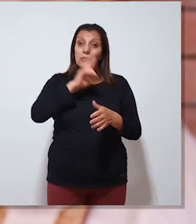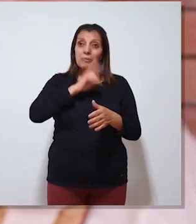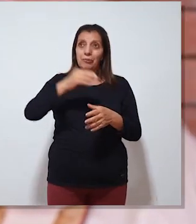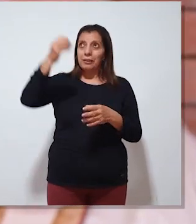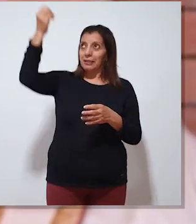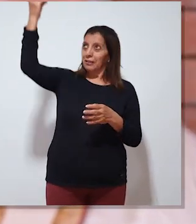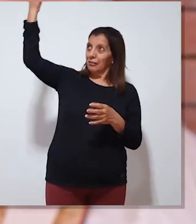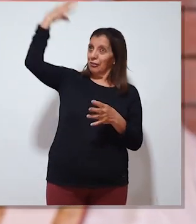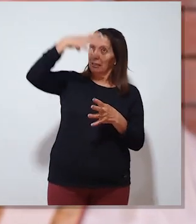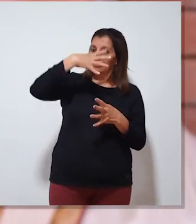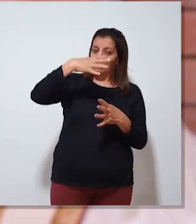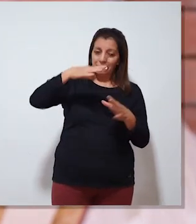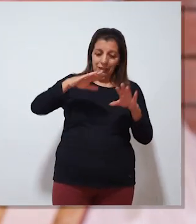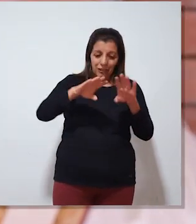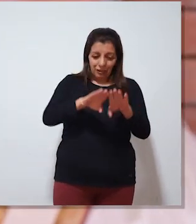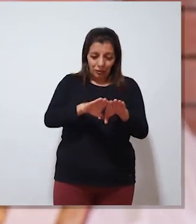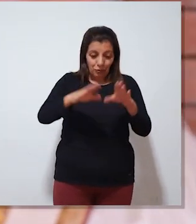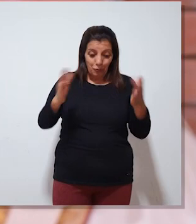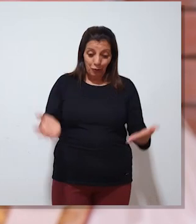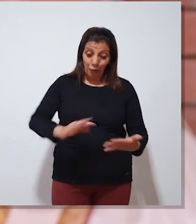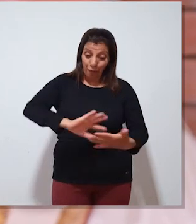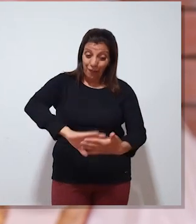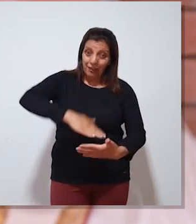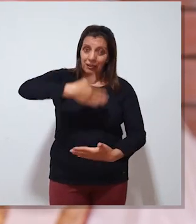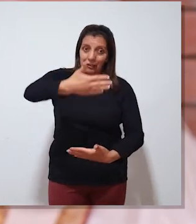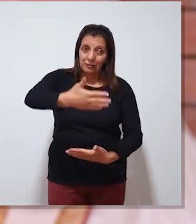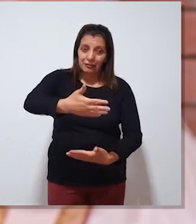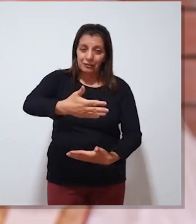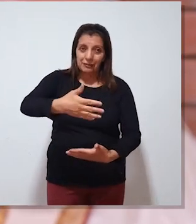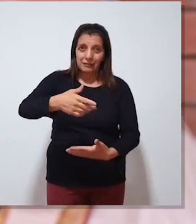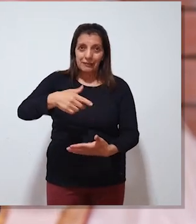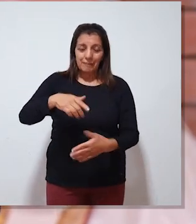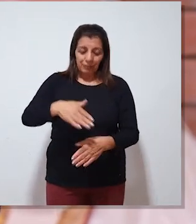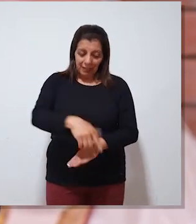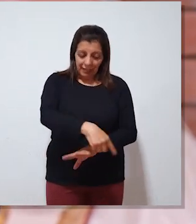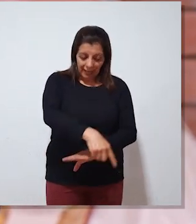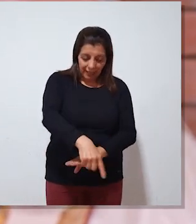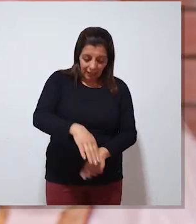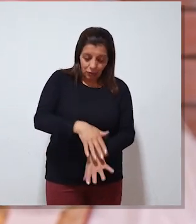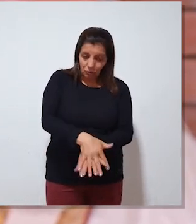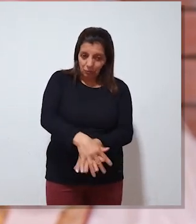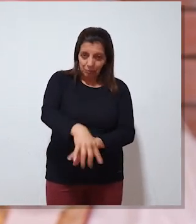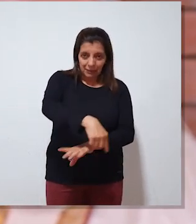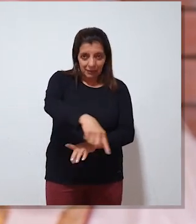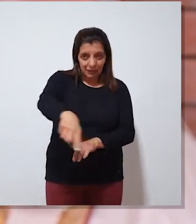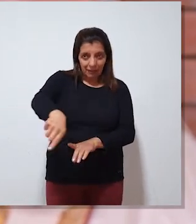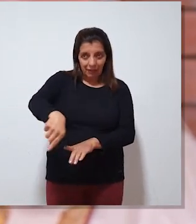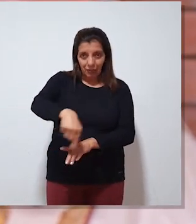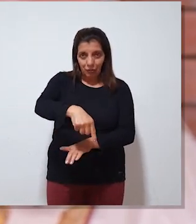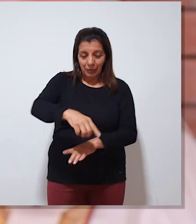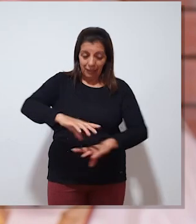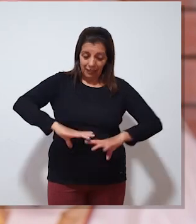con la luna bajo sus pies y una corona de 12 estrellas en su cabeza. Estaba